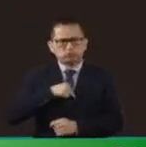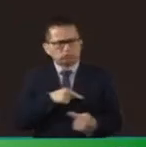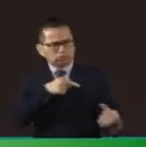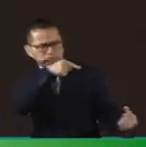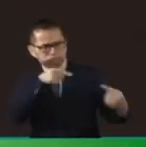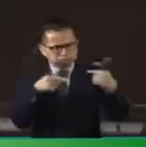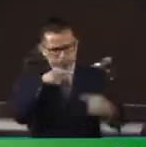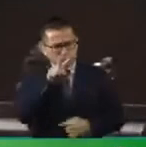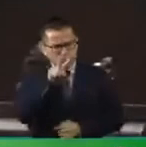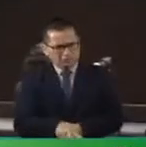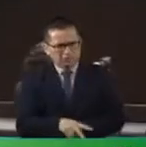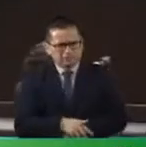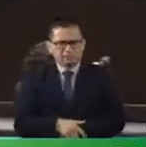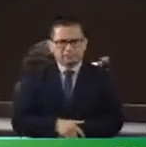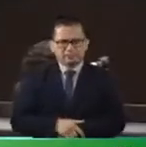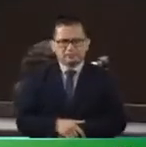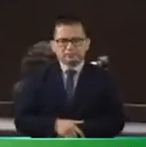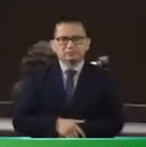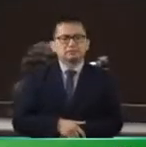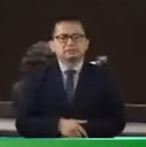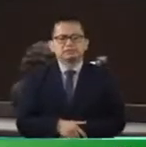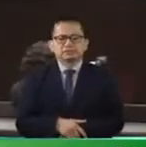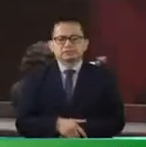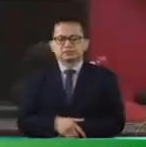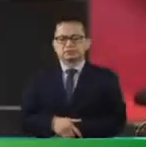Gracias, presidente. Gracias. Tiene ahora el uso de la palabra.